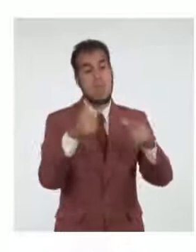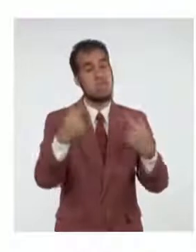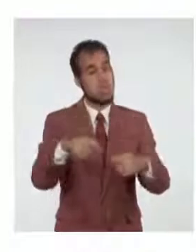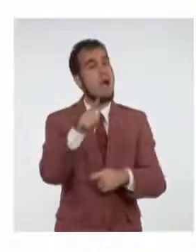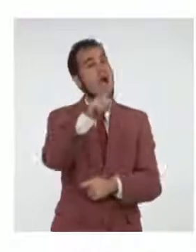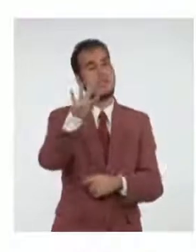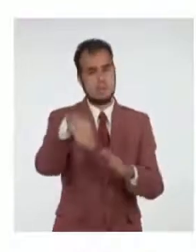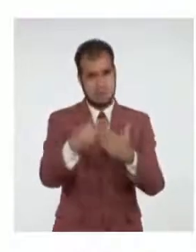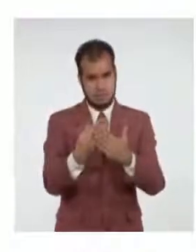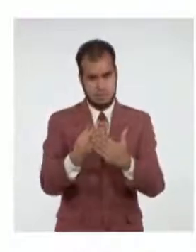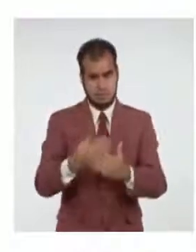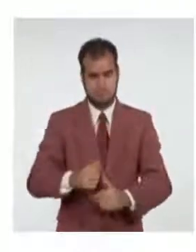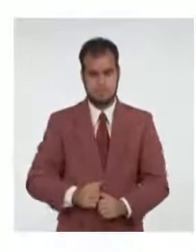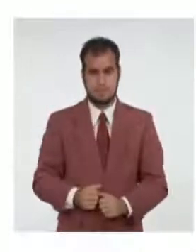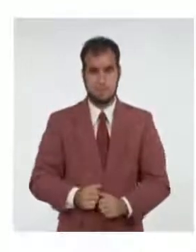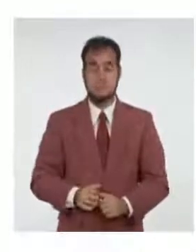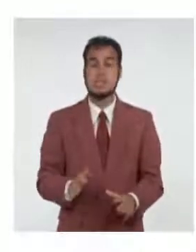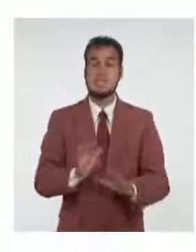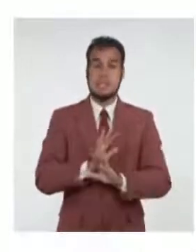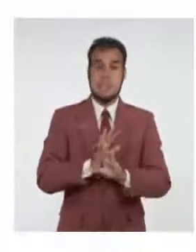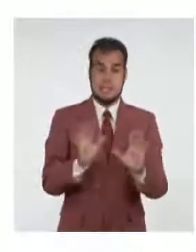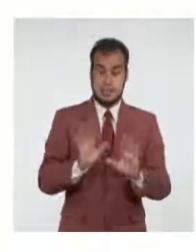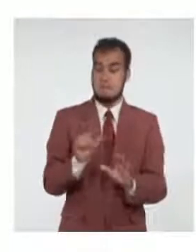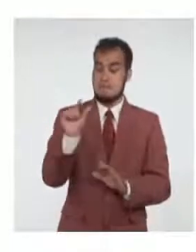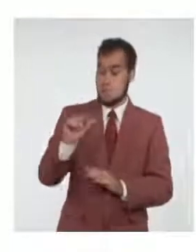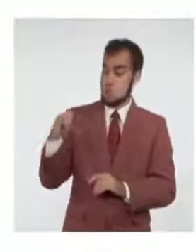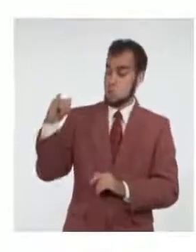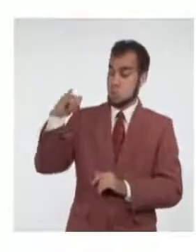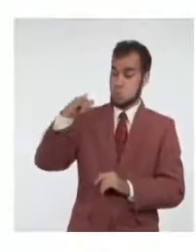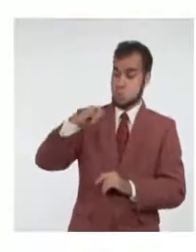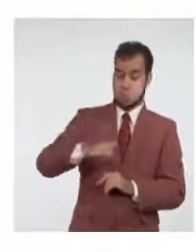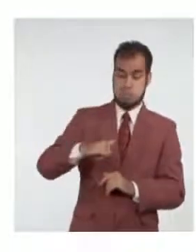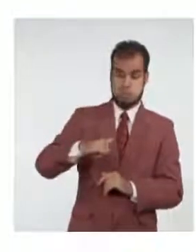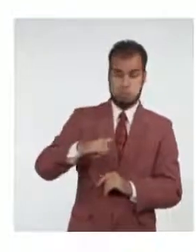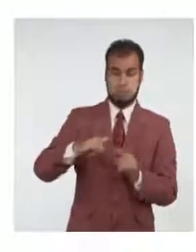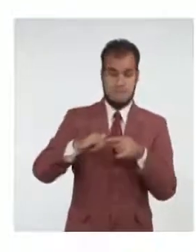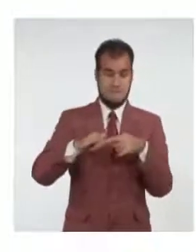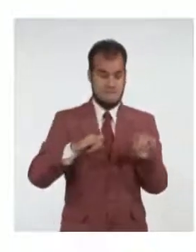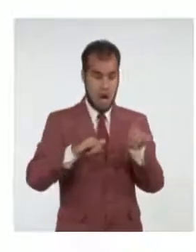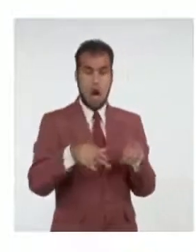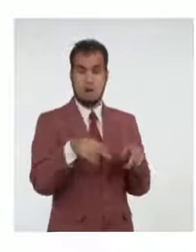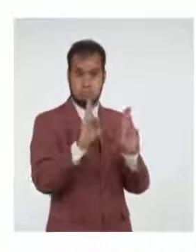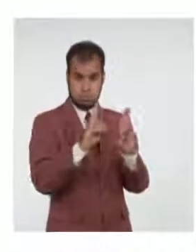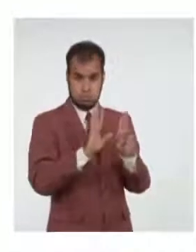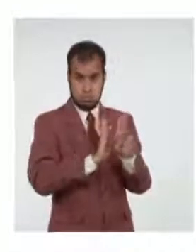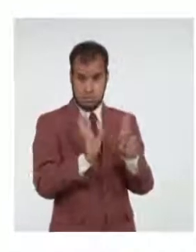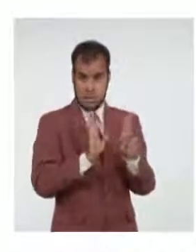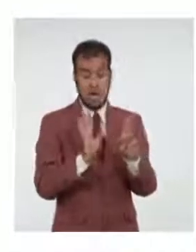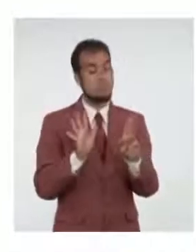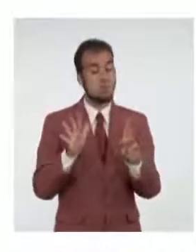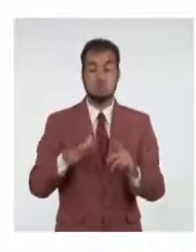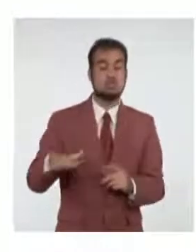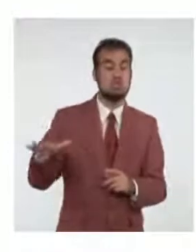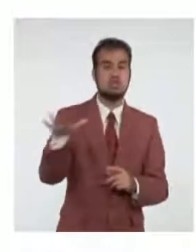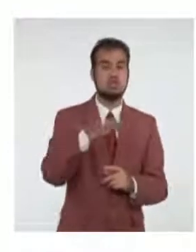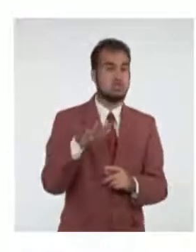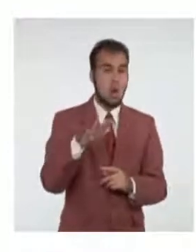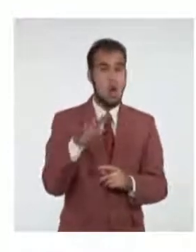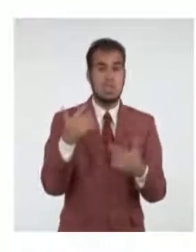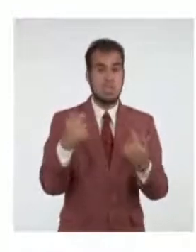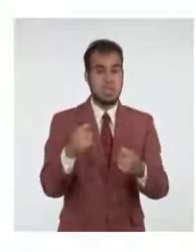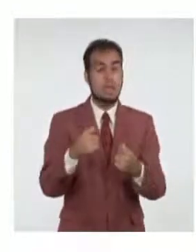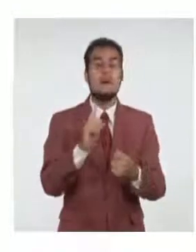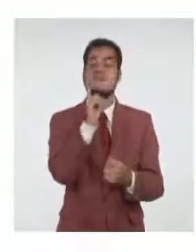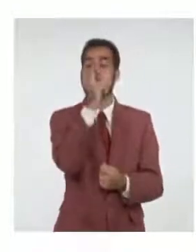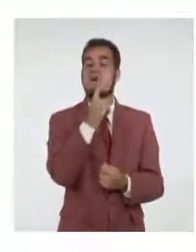final, el viajero, sí, al final a todos se le toma una muestra de PCR, que es